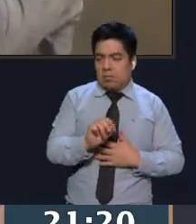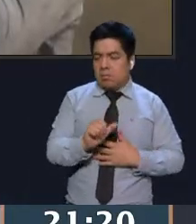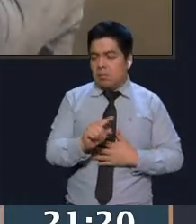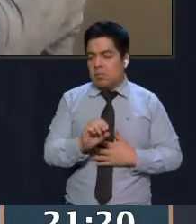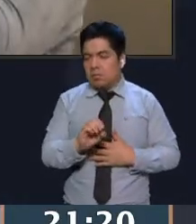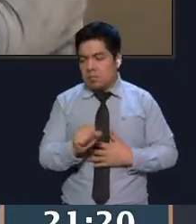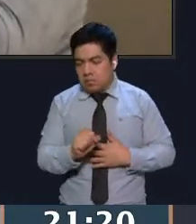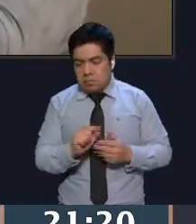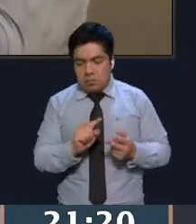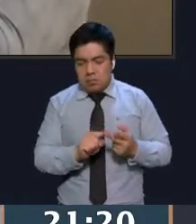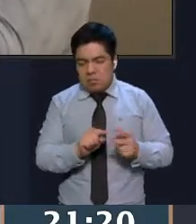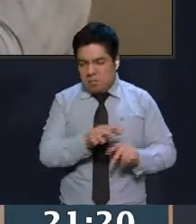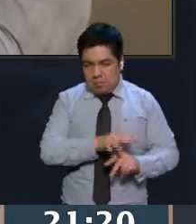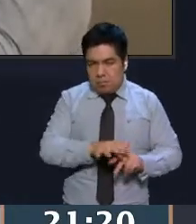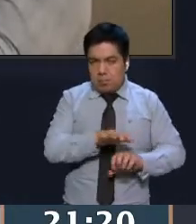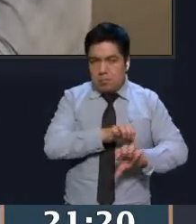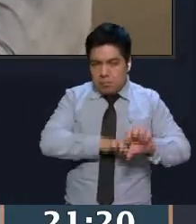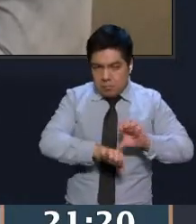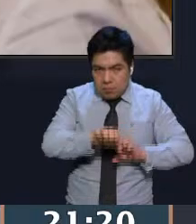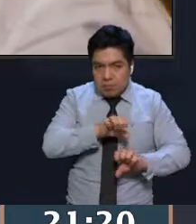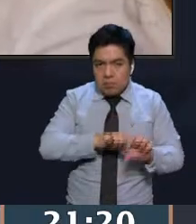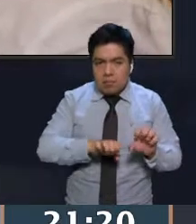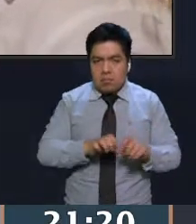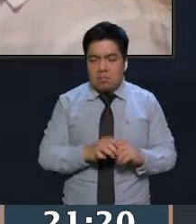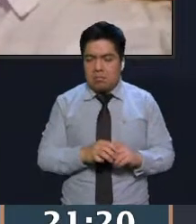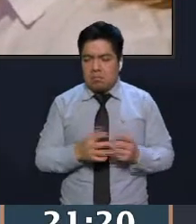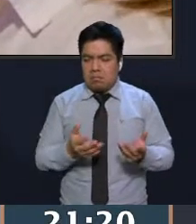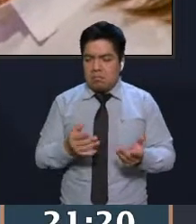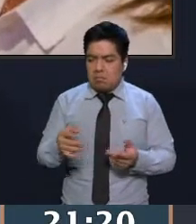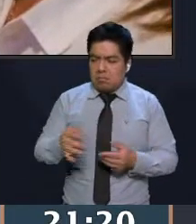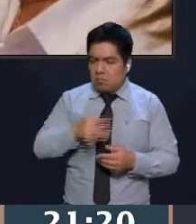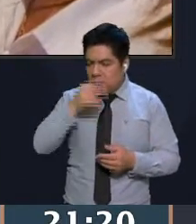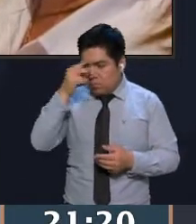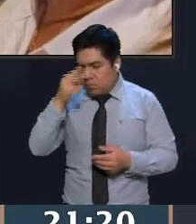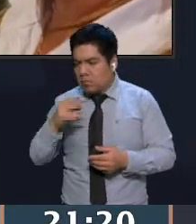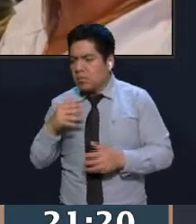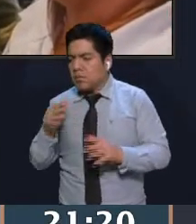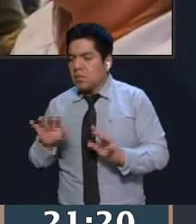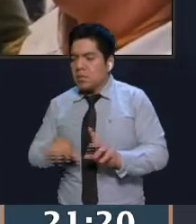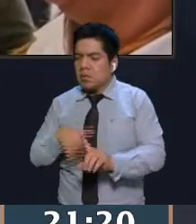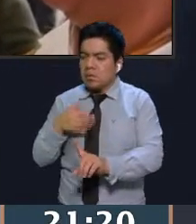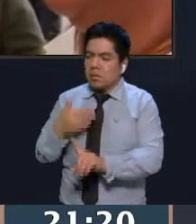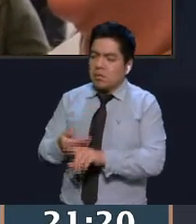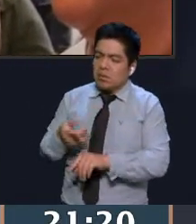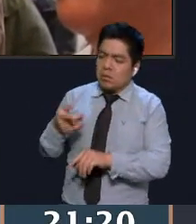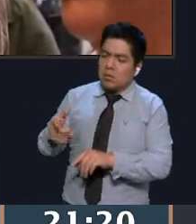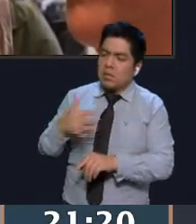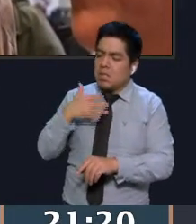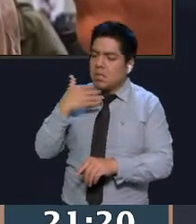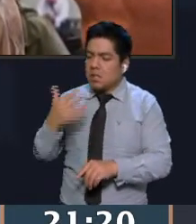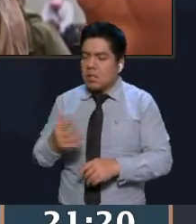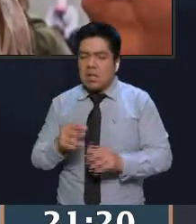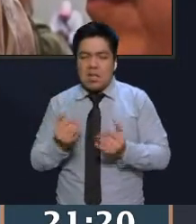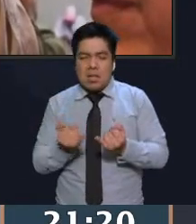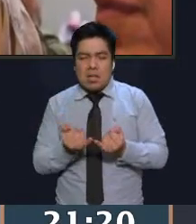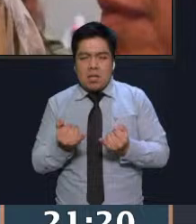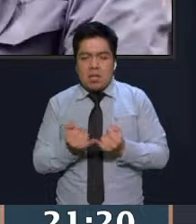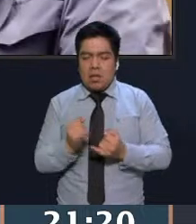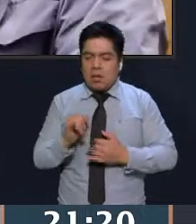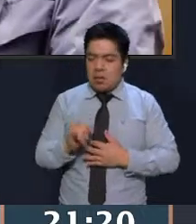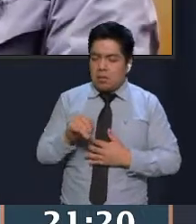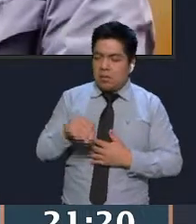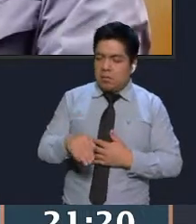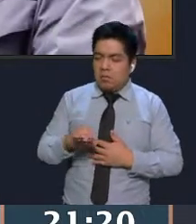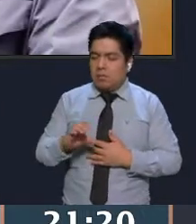el sector empresarial. Y decíamos, Mexicanos contra la Corrupción e Impunidad es un grupo de presión como el IMCO,